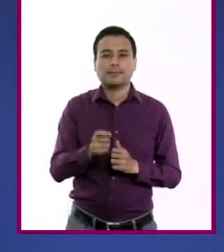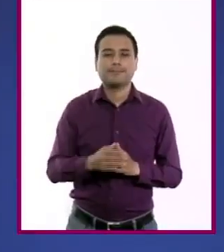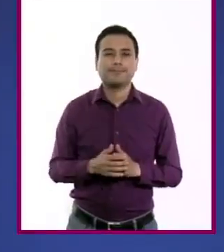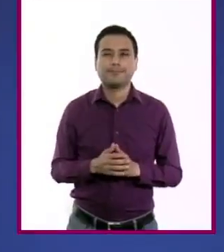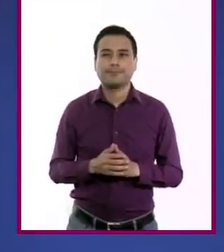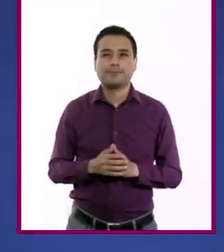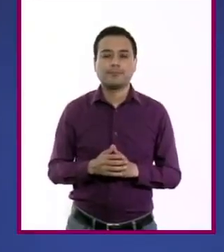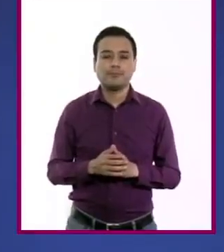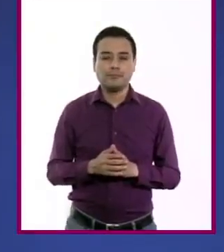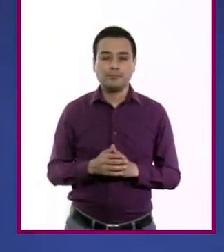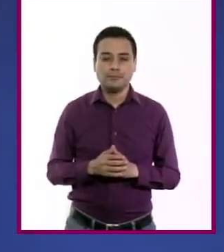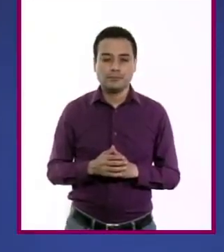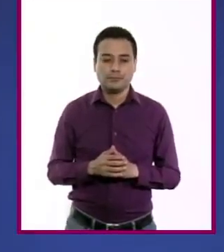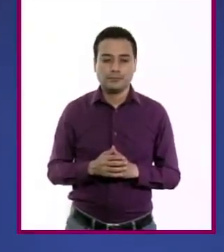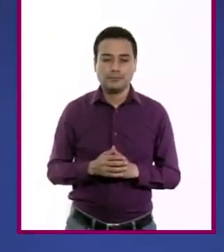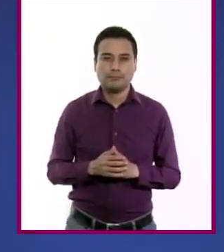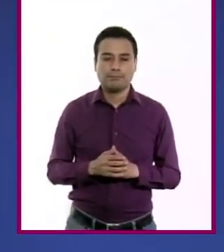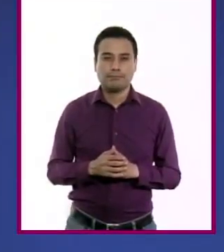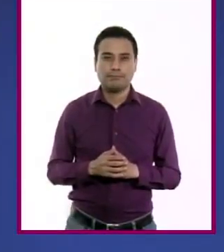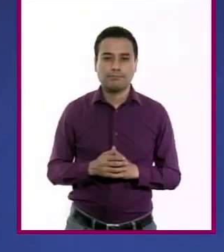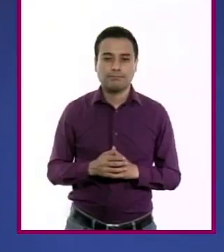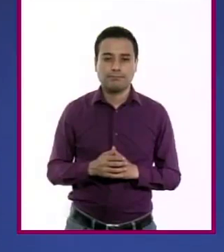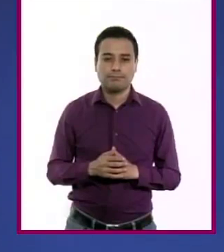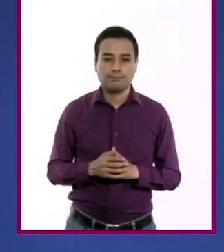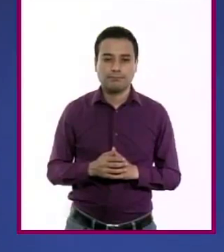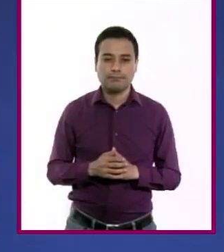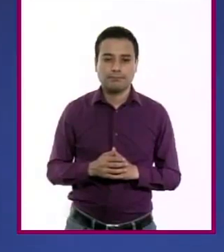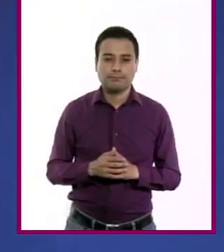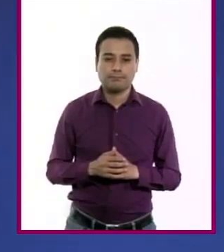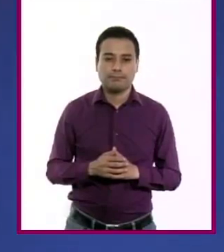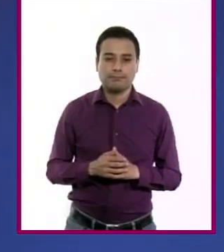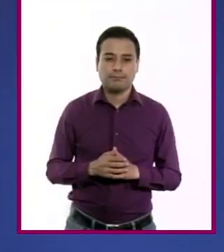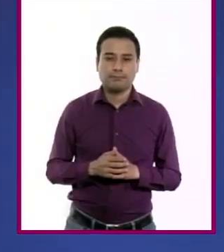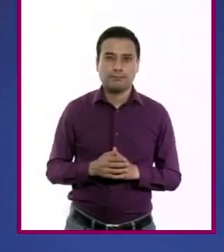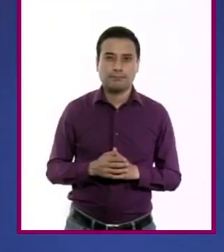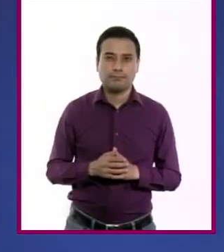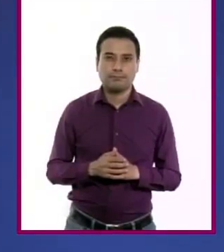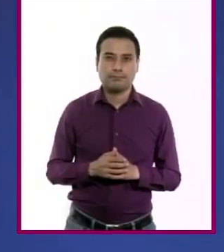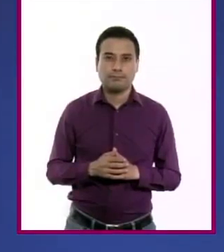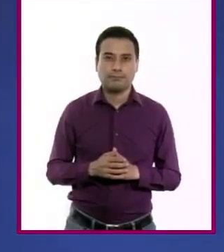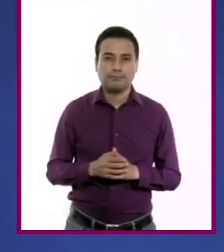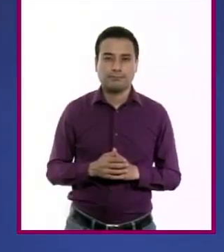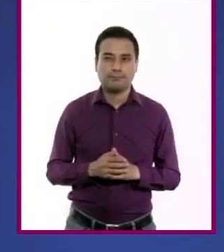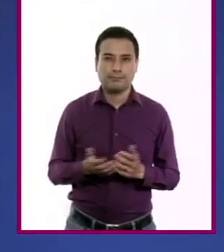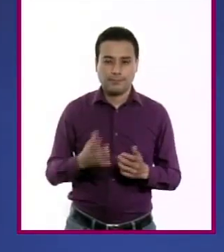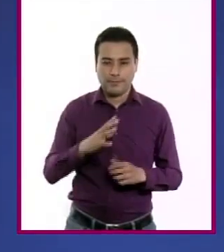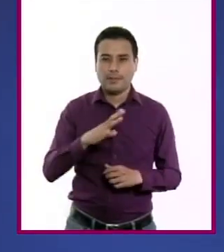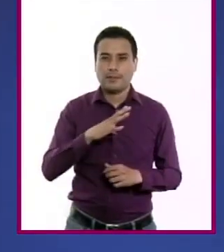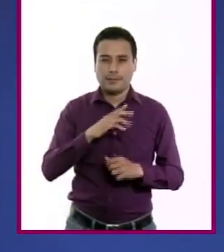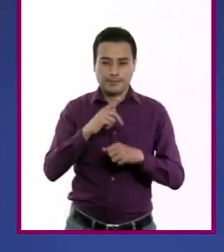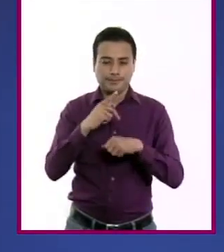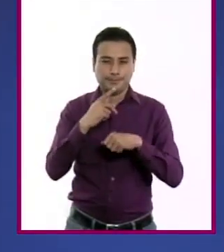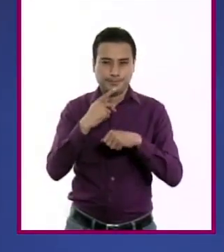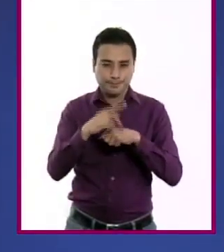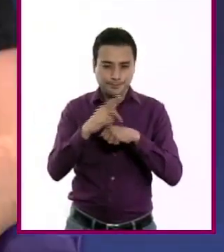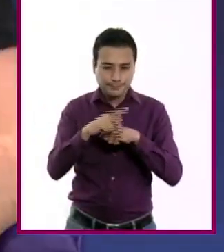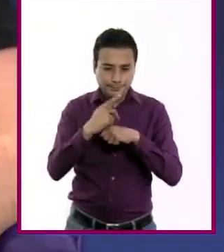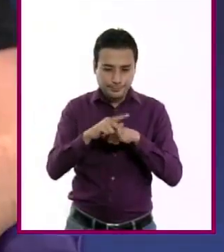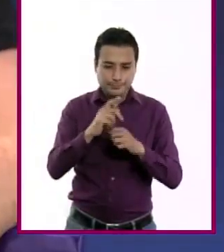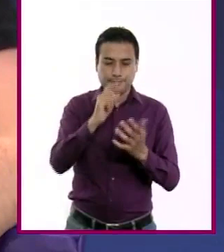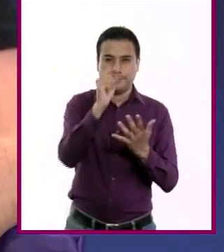más fácil de entender con todos estos riesgos, ¿no? Porque realmente no se necesita ningún tipo de